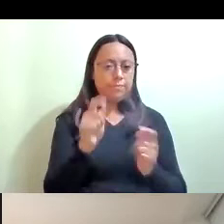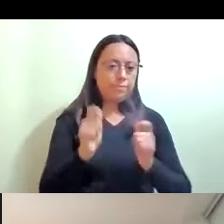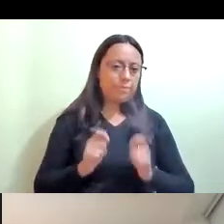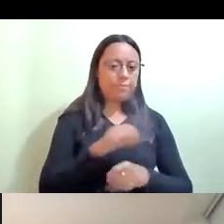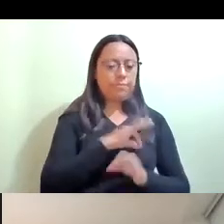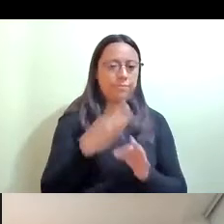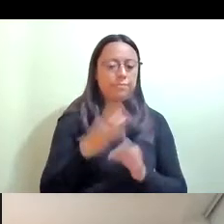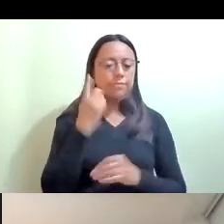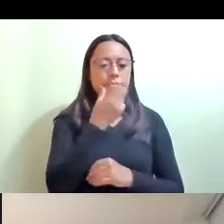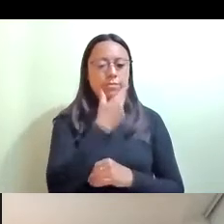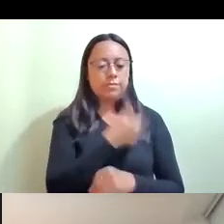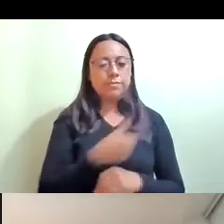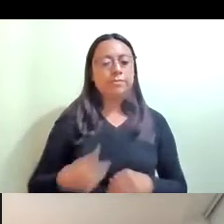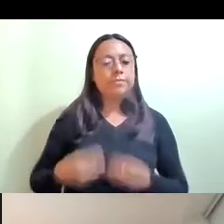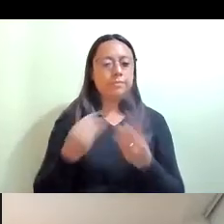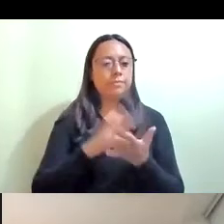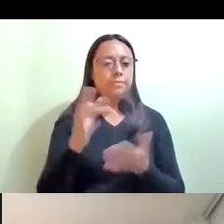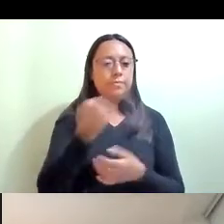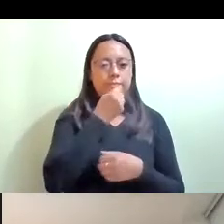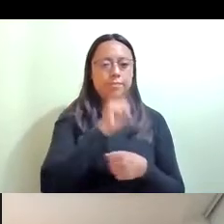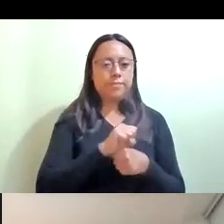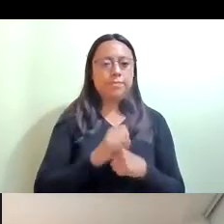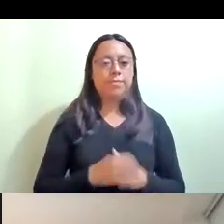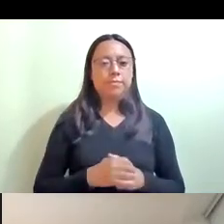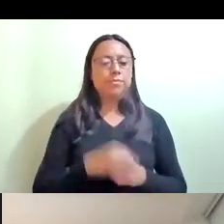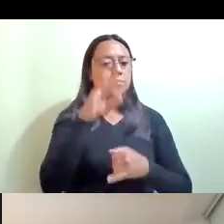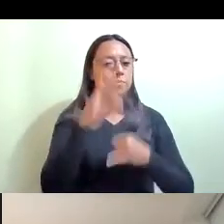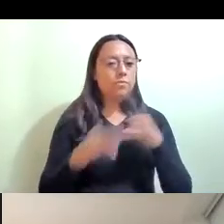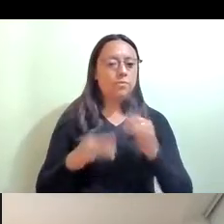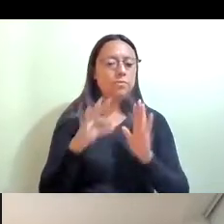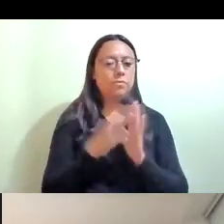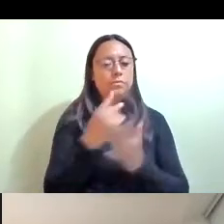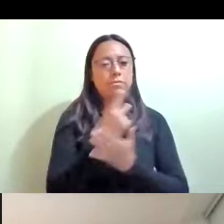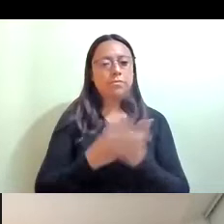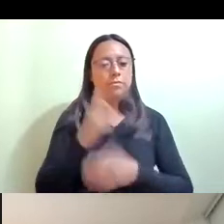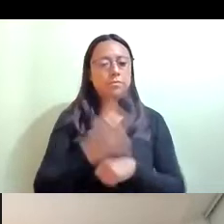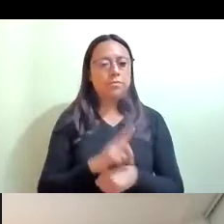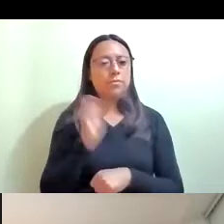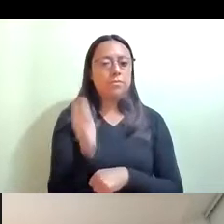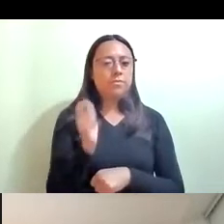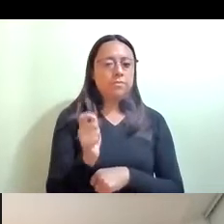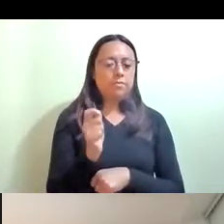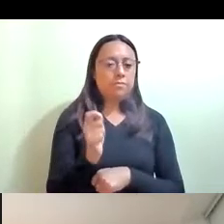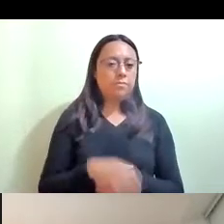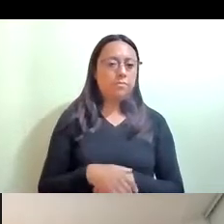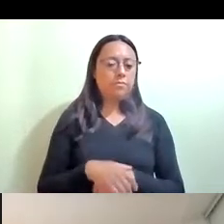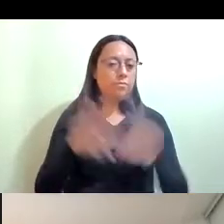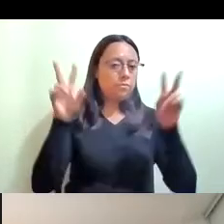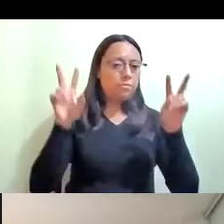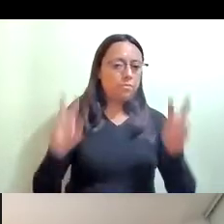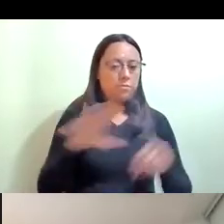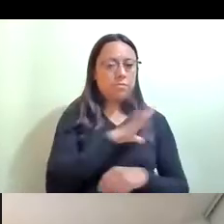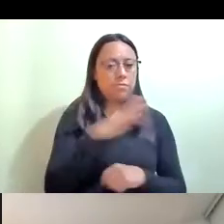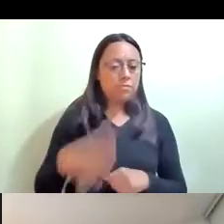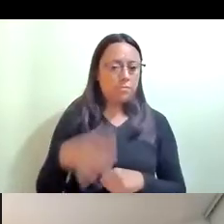presidente. Muchas gracias, secretario. El último punto del orden del día es relativo a los asuntos generales